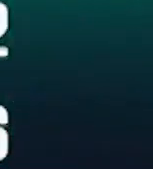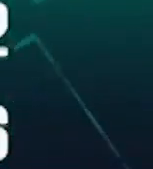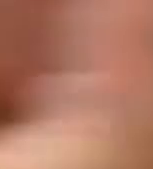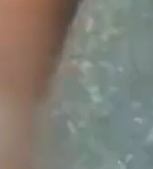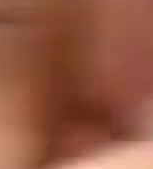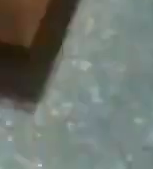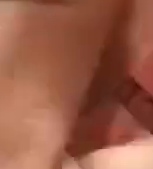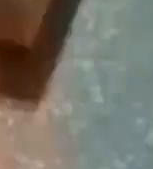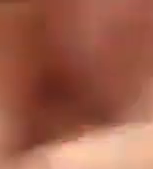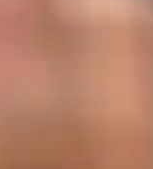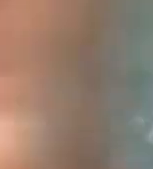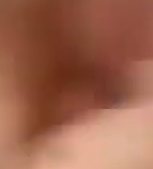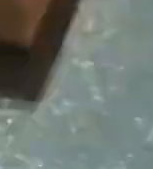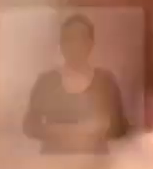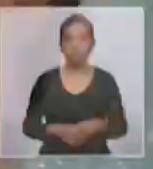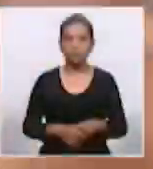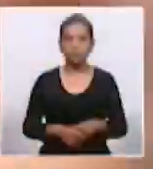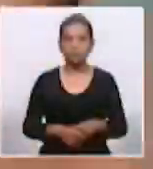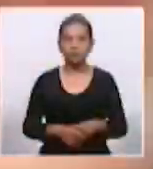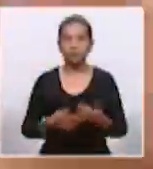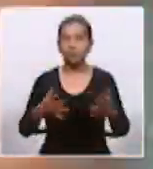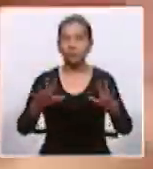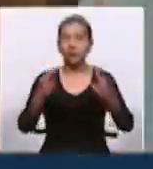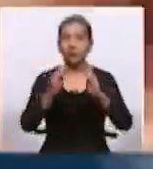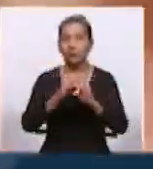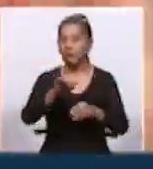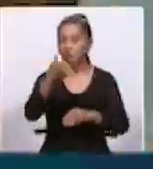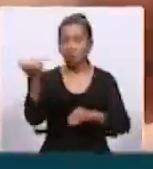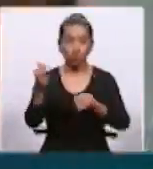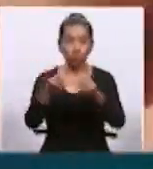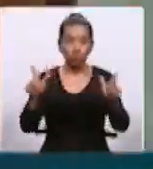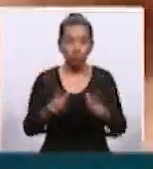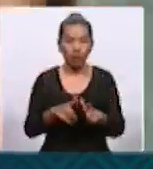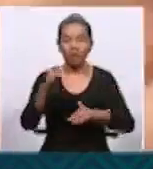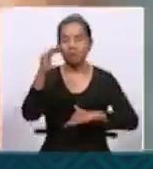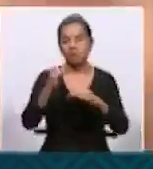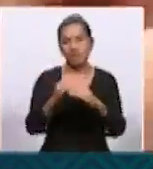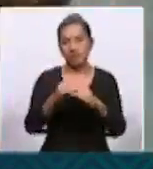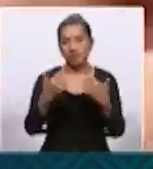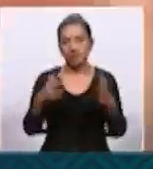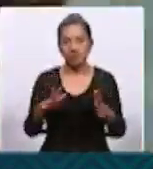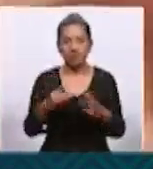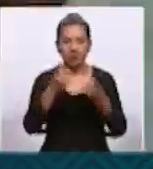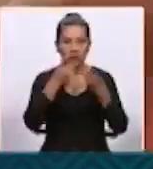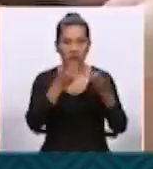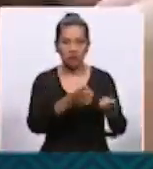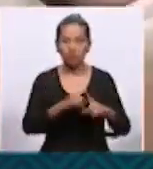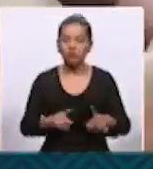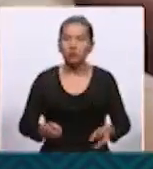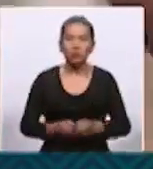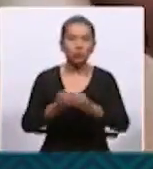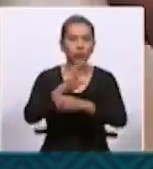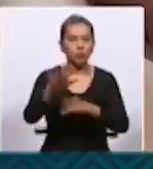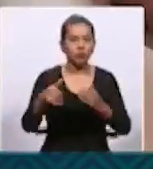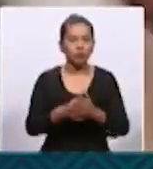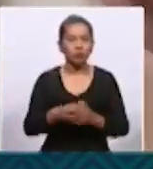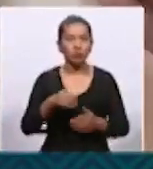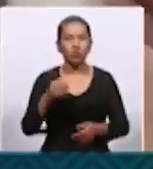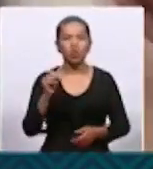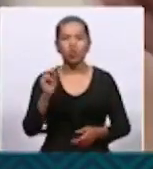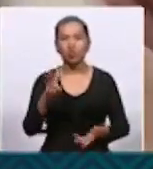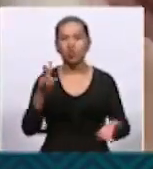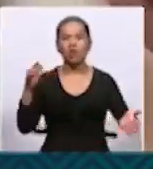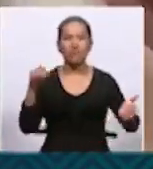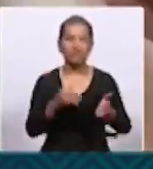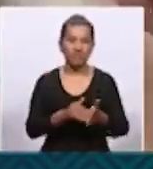los departamentos se registró menos de 12 denuncias hasta el momento. Hemos tenido más de 2.000 denuncias que significaron un poquito